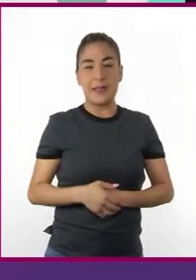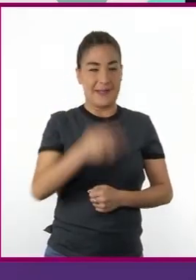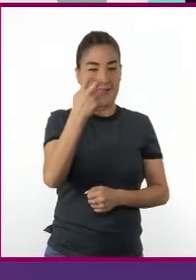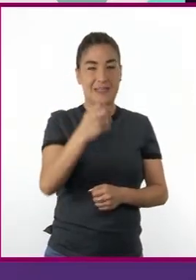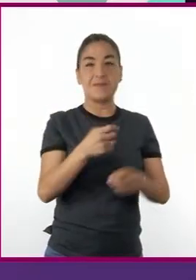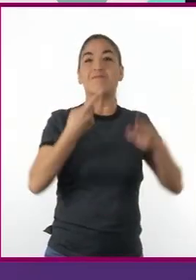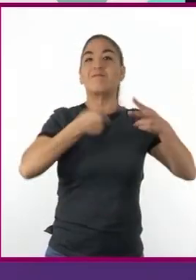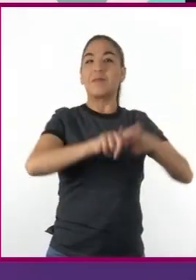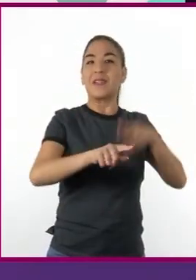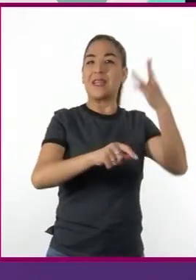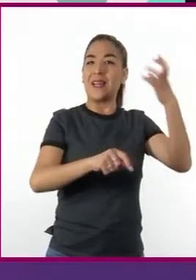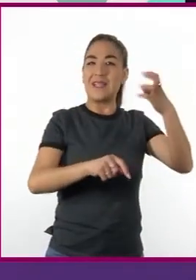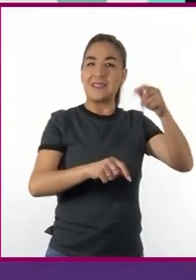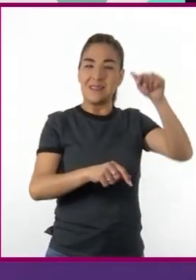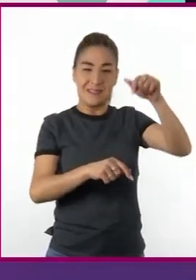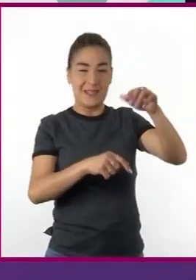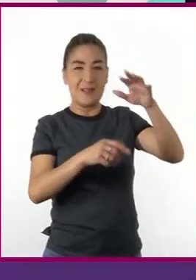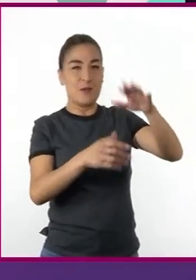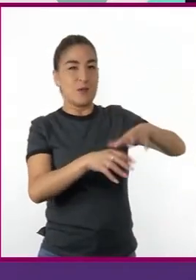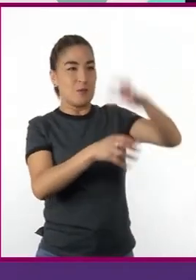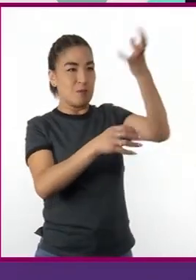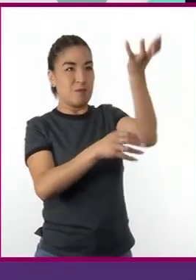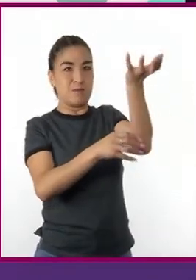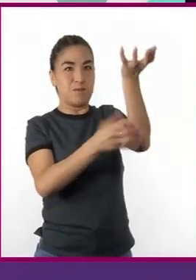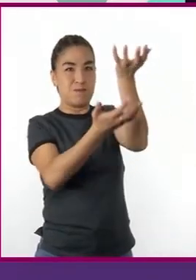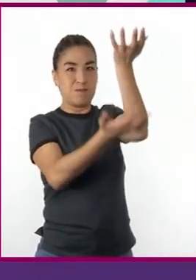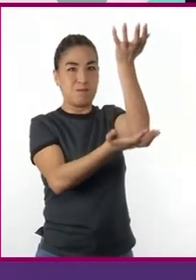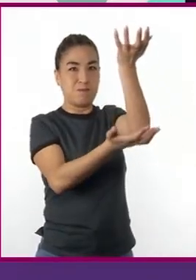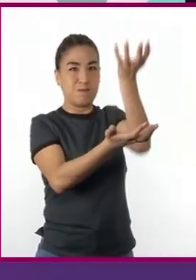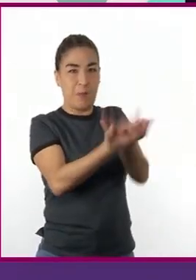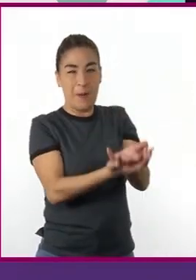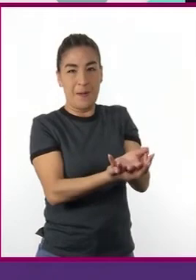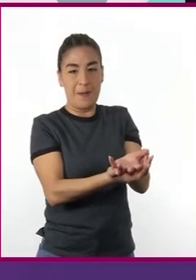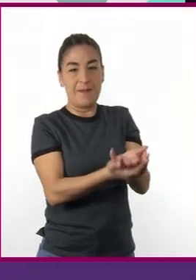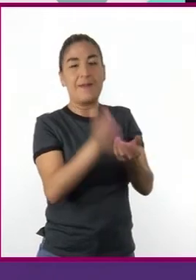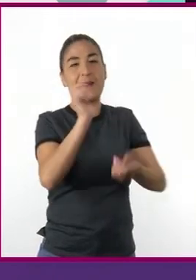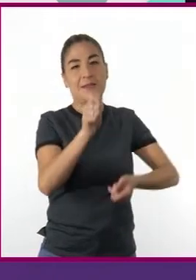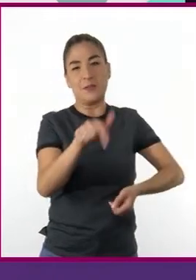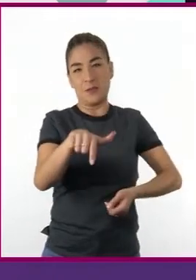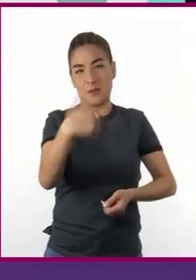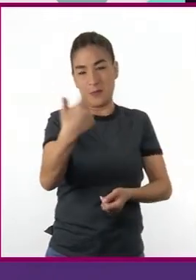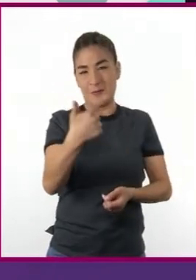altura inicial a la que se encontraba la carga. Restamos los 12